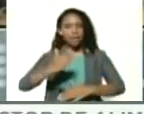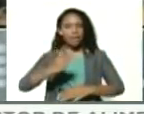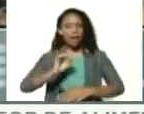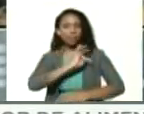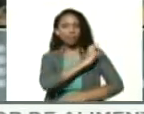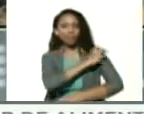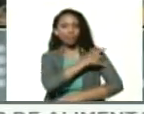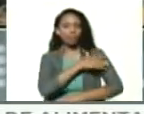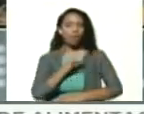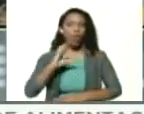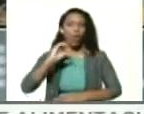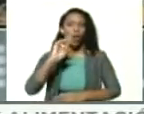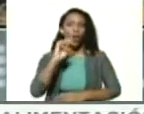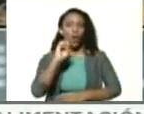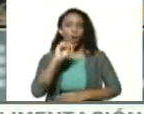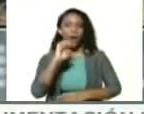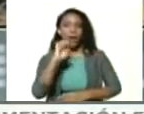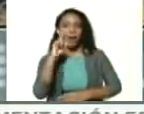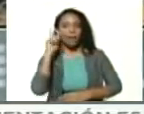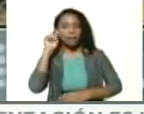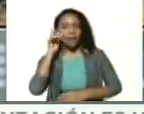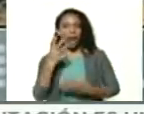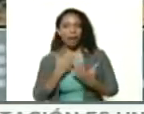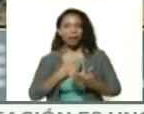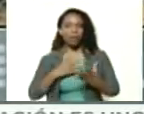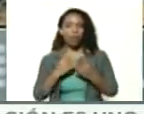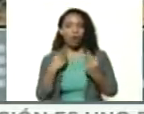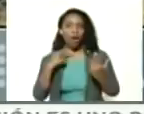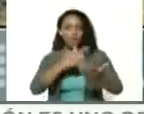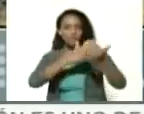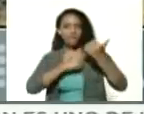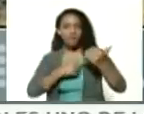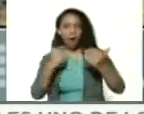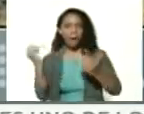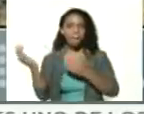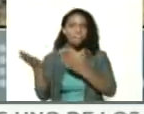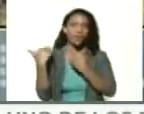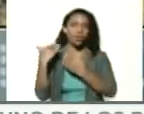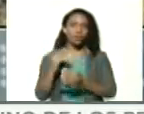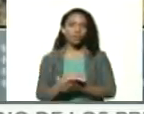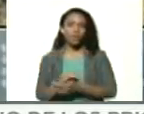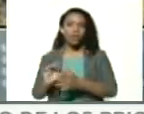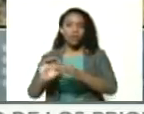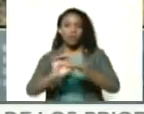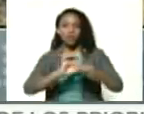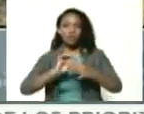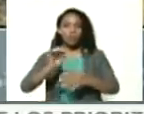Carrizales, gobernador, con el alcalde y toda la Fuerza Armada apoyando, mi comandante. Unión perfecta